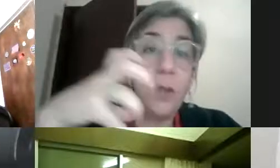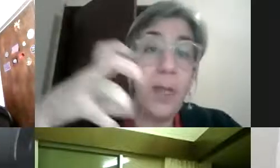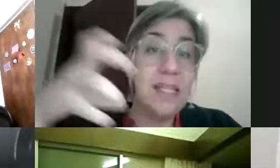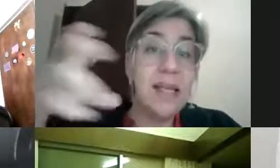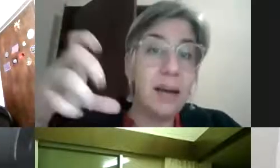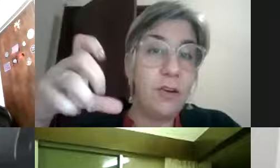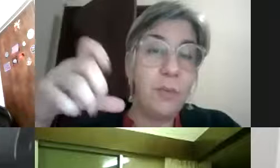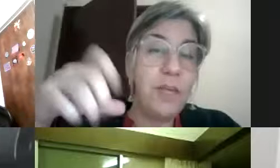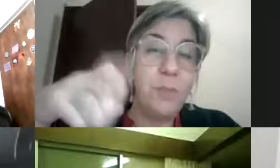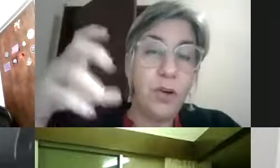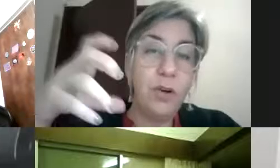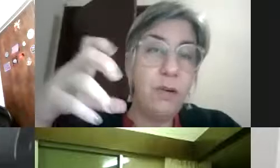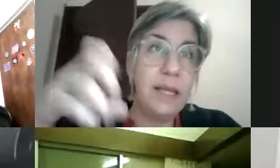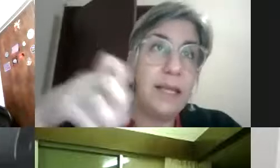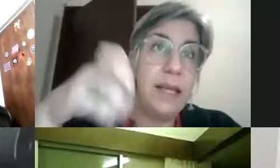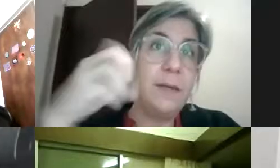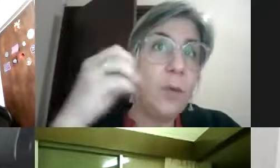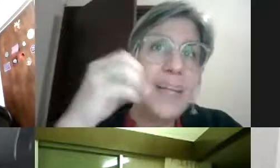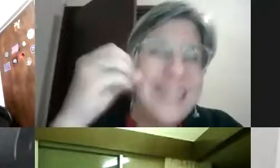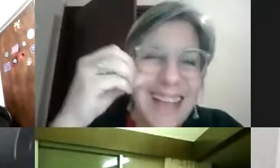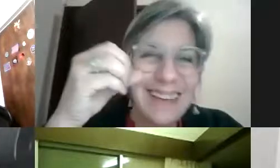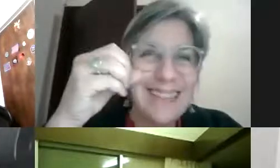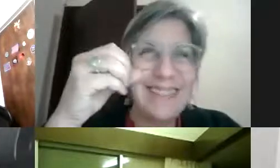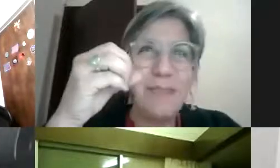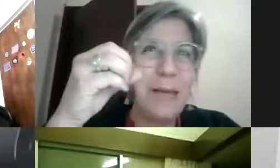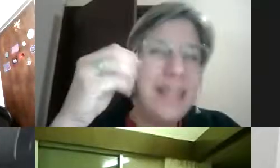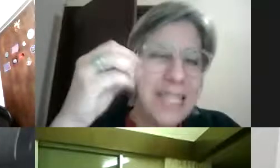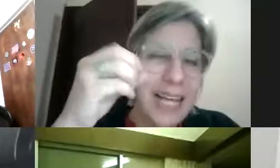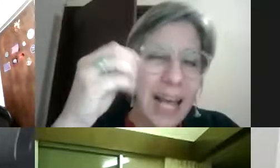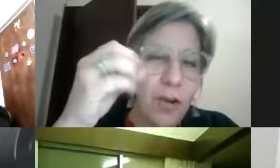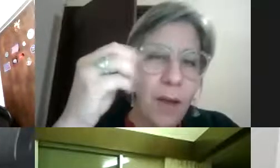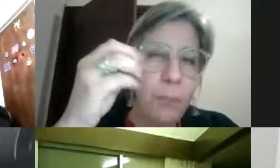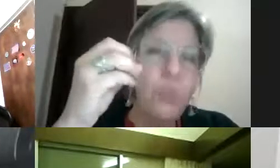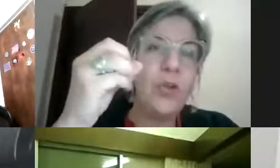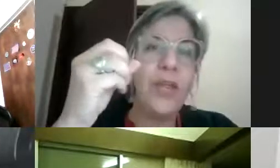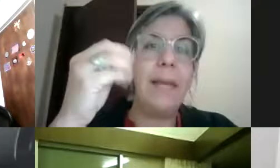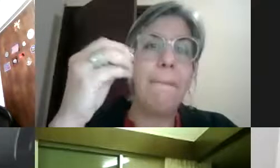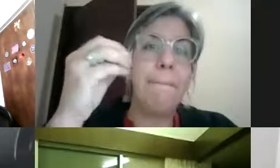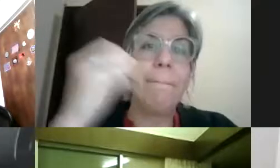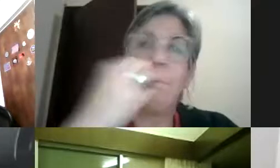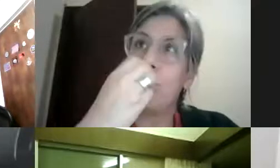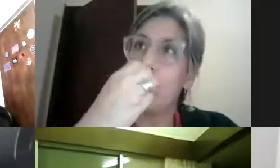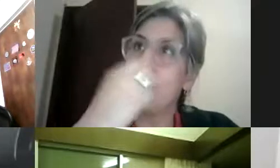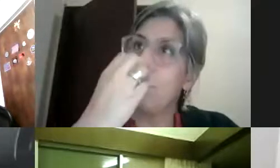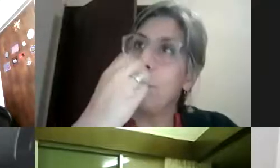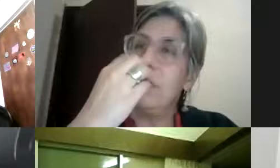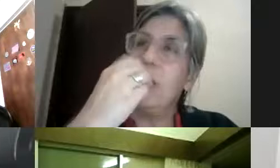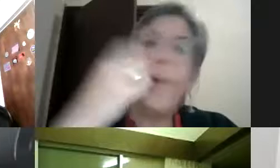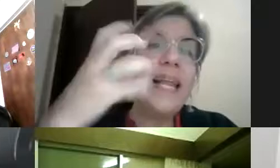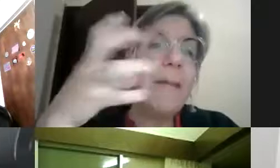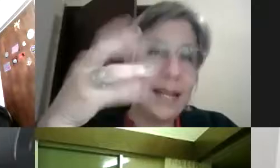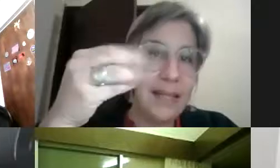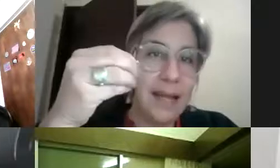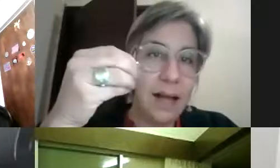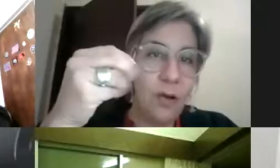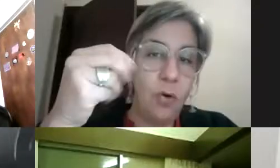que individualizar lo mismo, ¿no? Individualizar, llegar como al punto de cuál